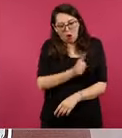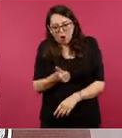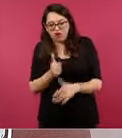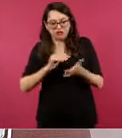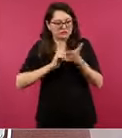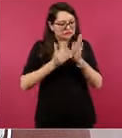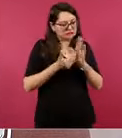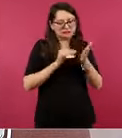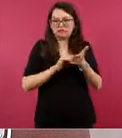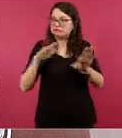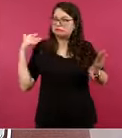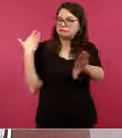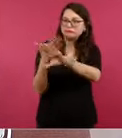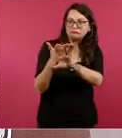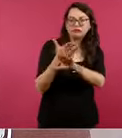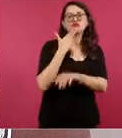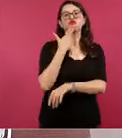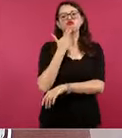hay uno que dice,